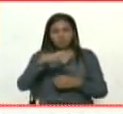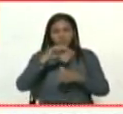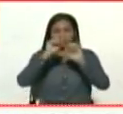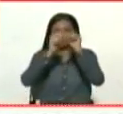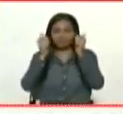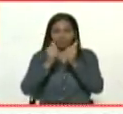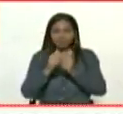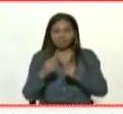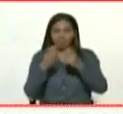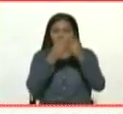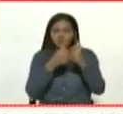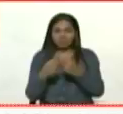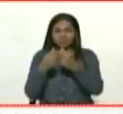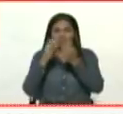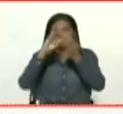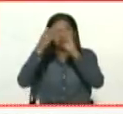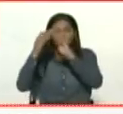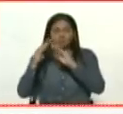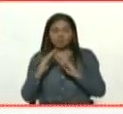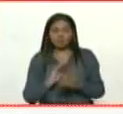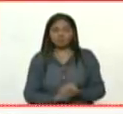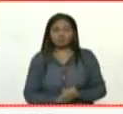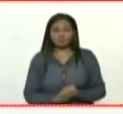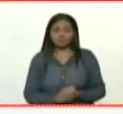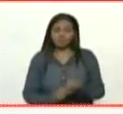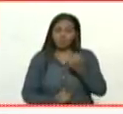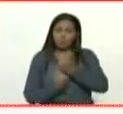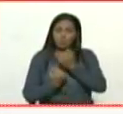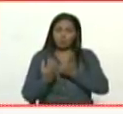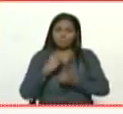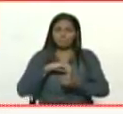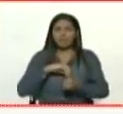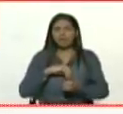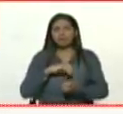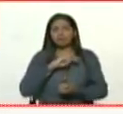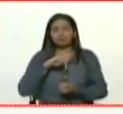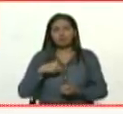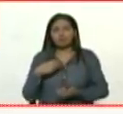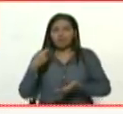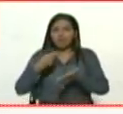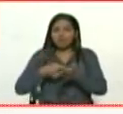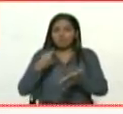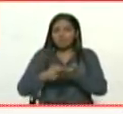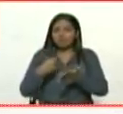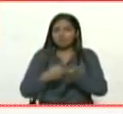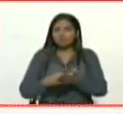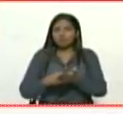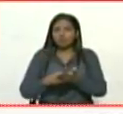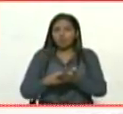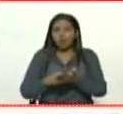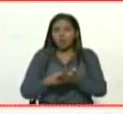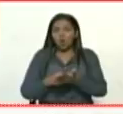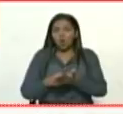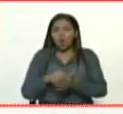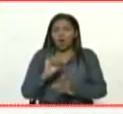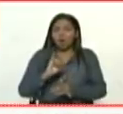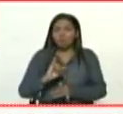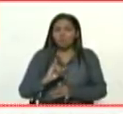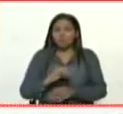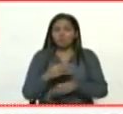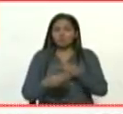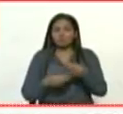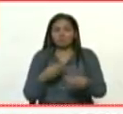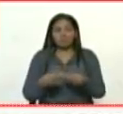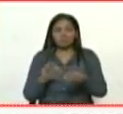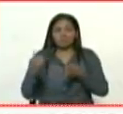sistemas financieros comunales, en la sostenibilidad financiera, en la inversión, en la reproducción del capital, en